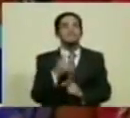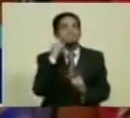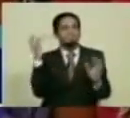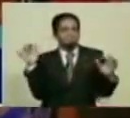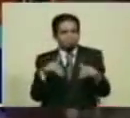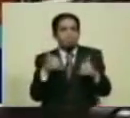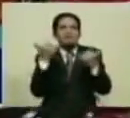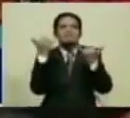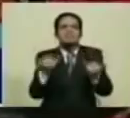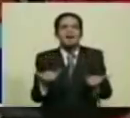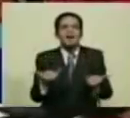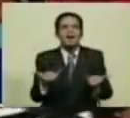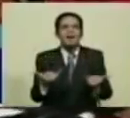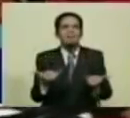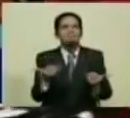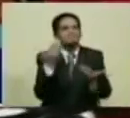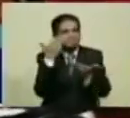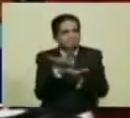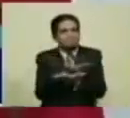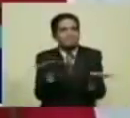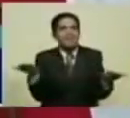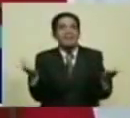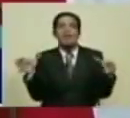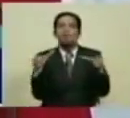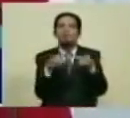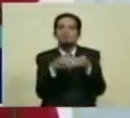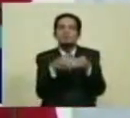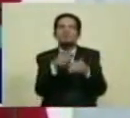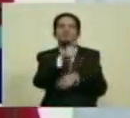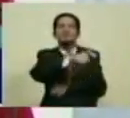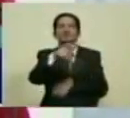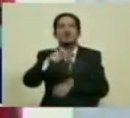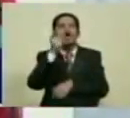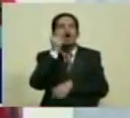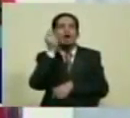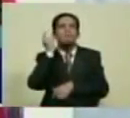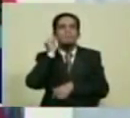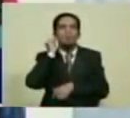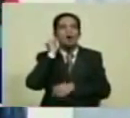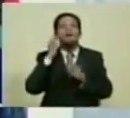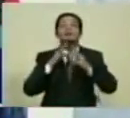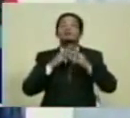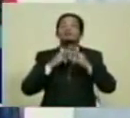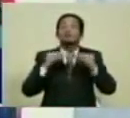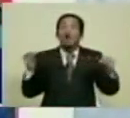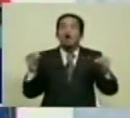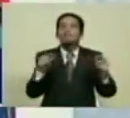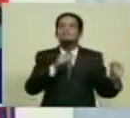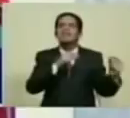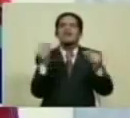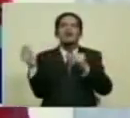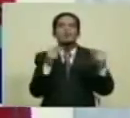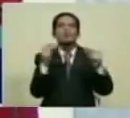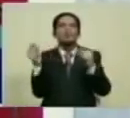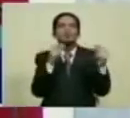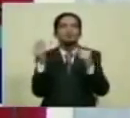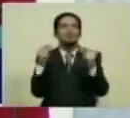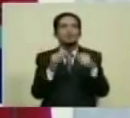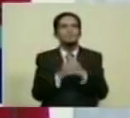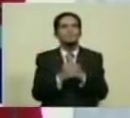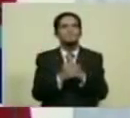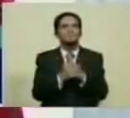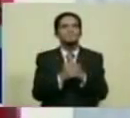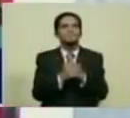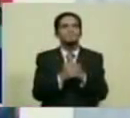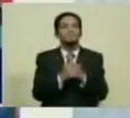primer vicepresidente, reunidos los delegados y delegadas, todos en plena discusión, en pleno debate. Le